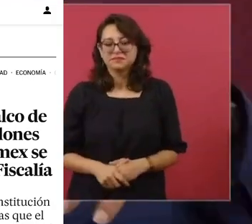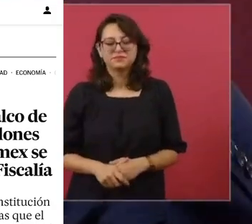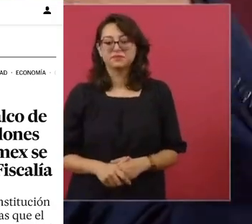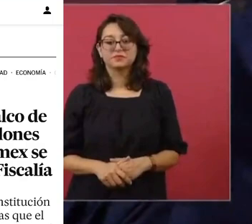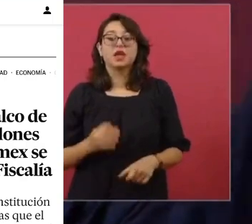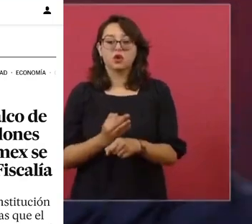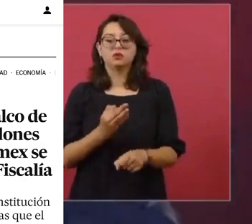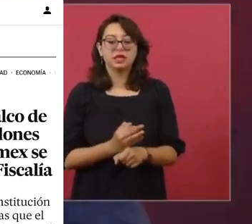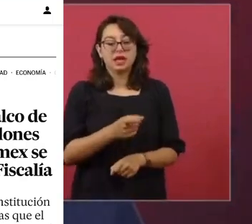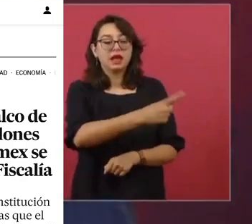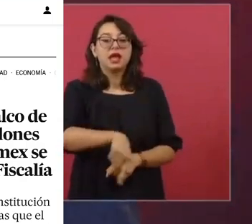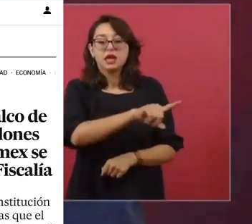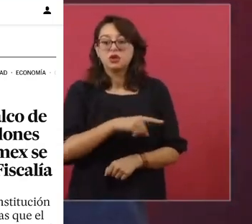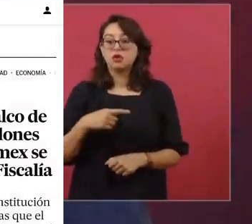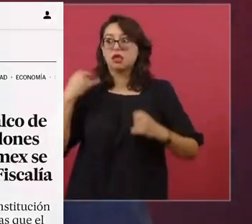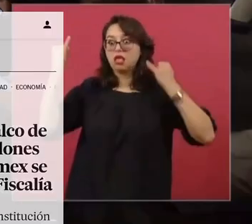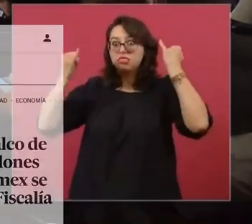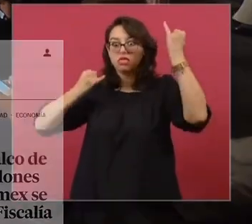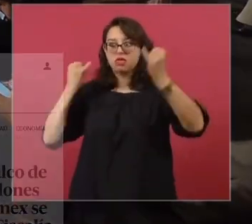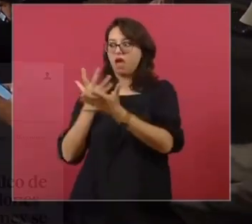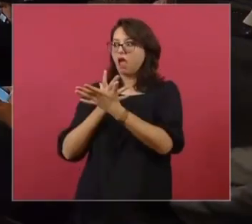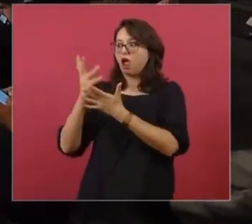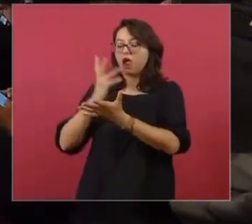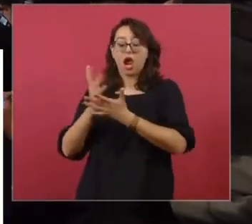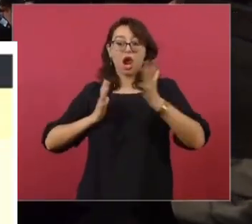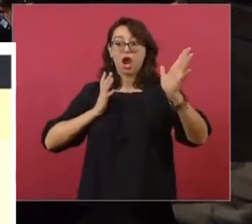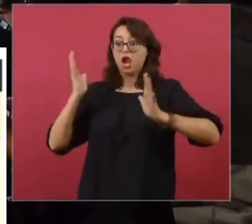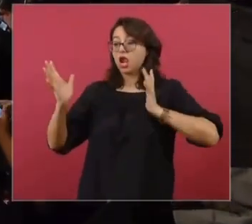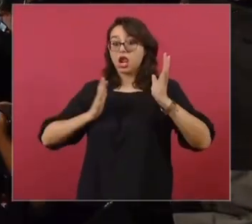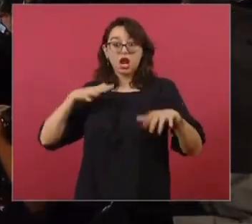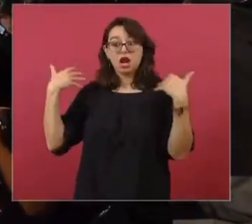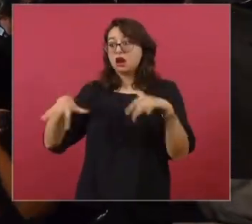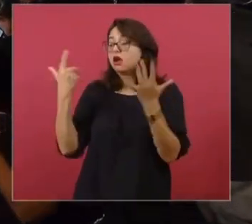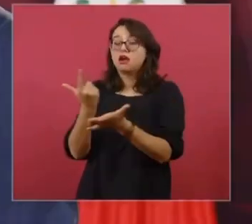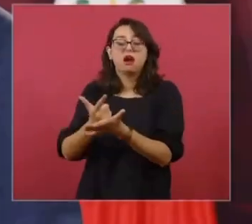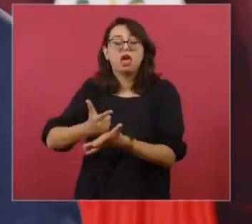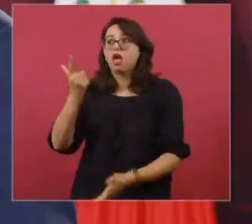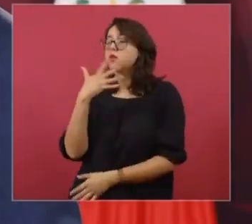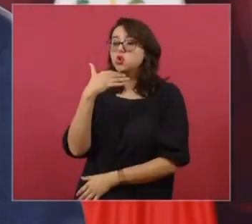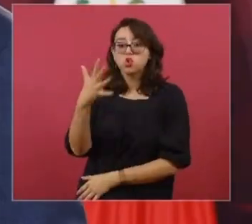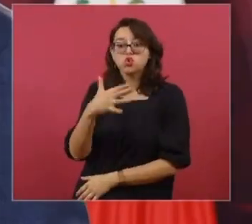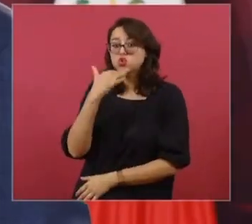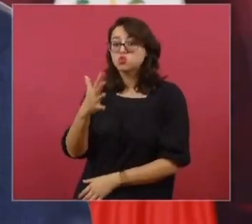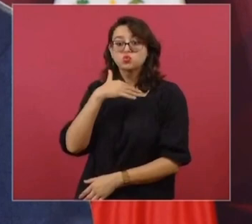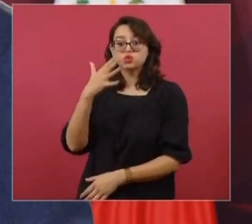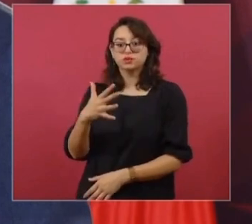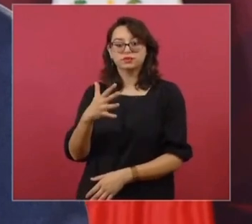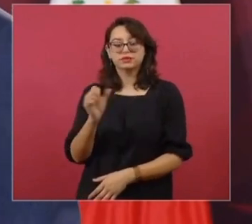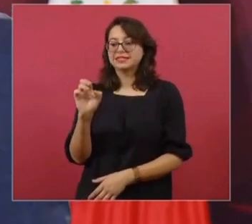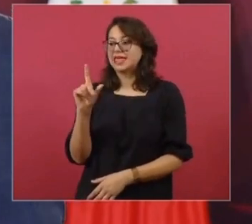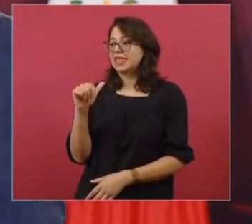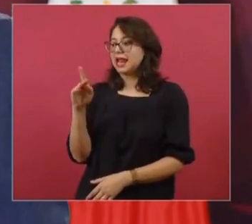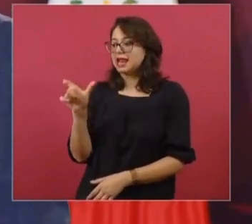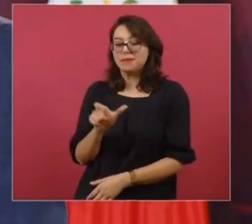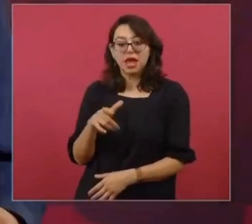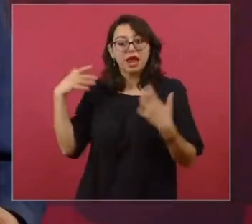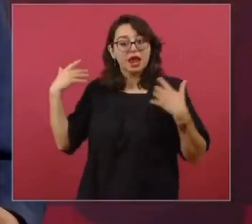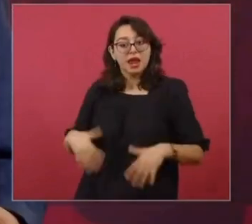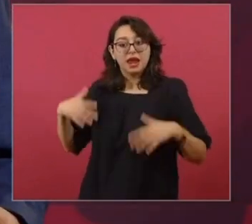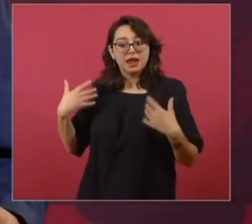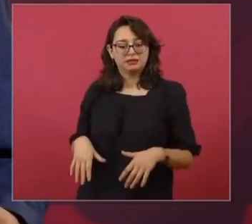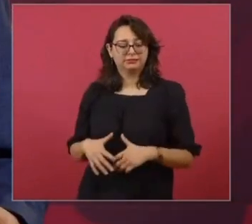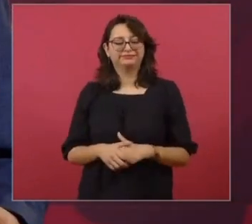ya exageran sobre la cantidad de lo defraudado y no quiero que tengan ningún elemento. El gobierno que nosotros